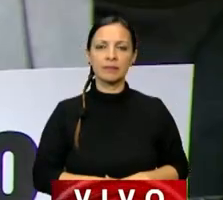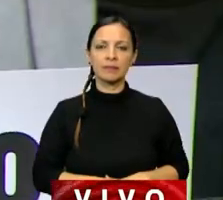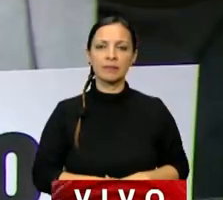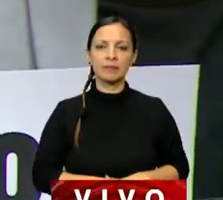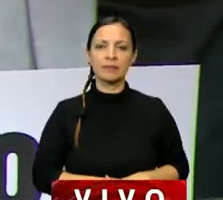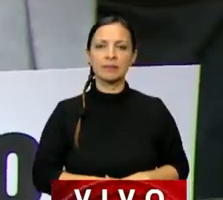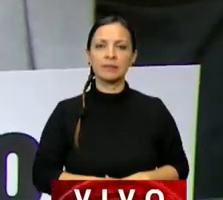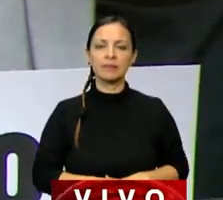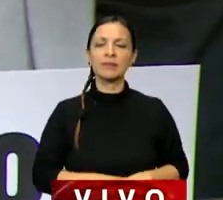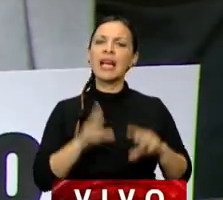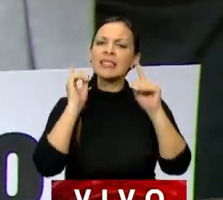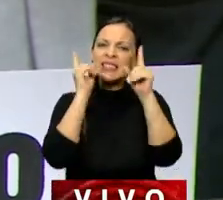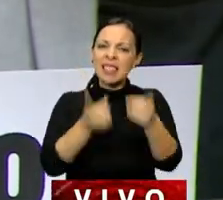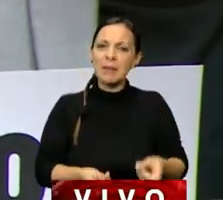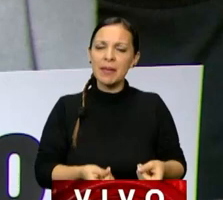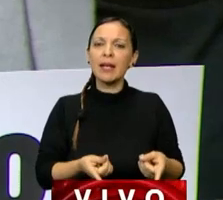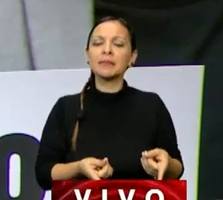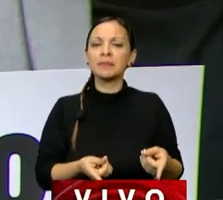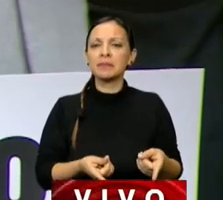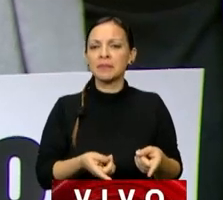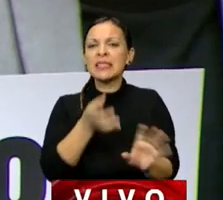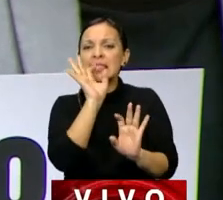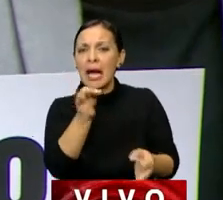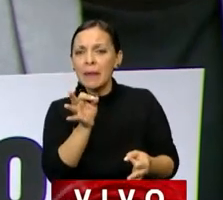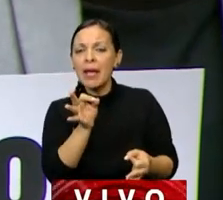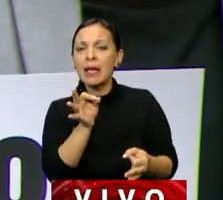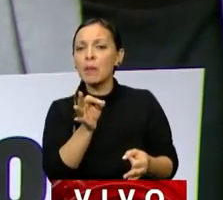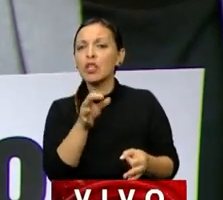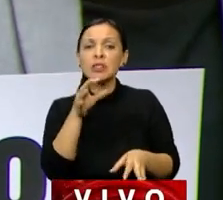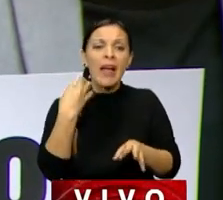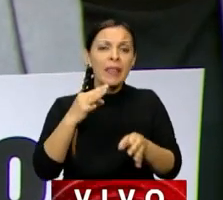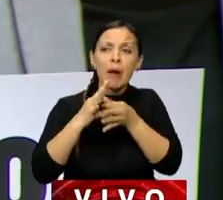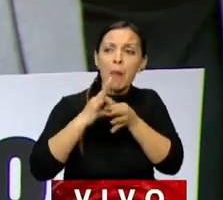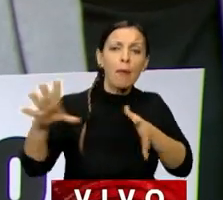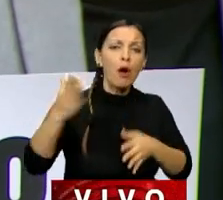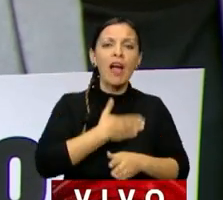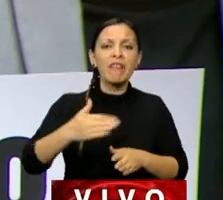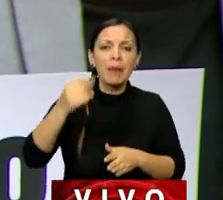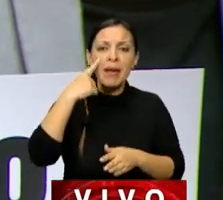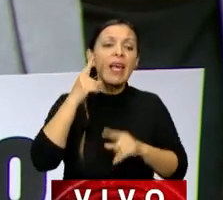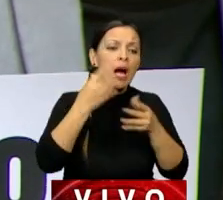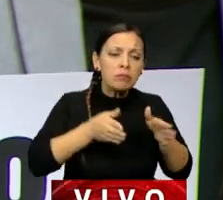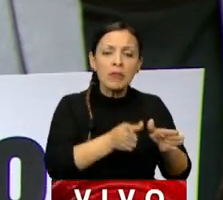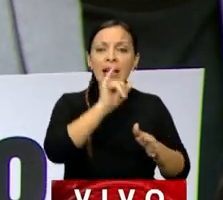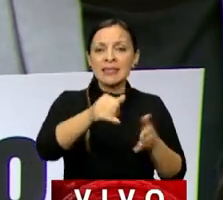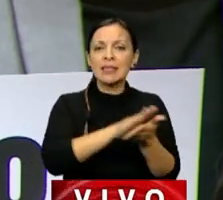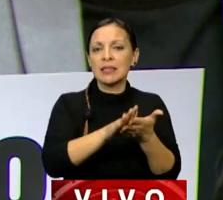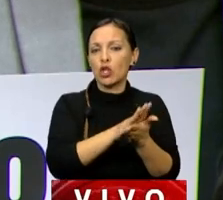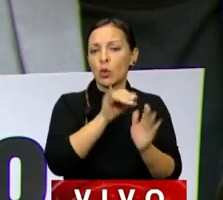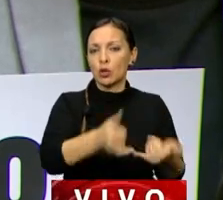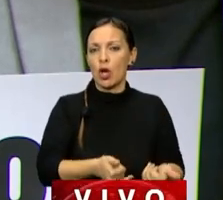Está claro que no hay salida si no es rompiendo con el Fondo Monetario Internacional, desconociendo una